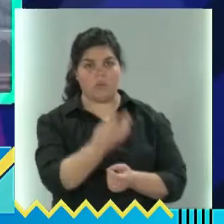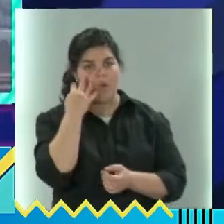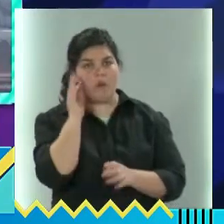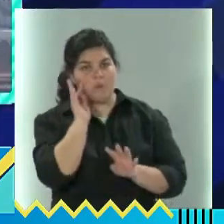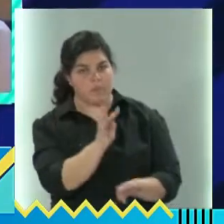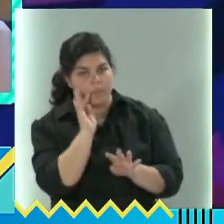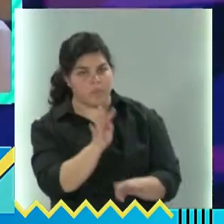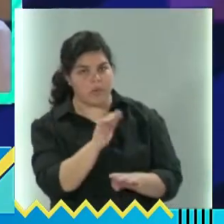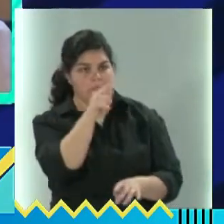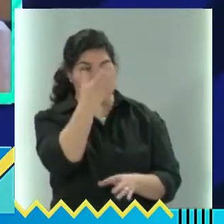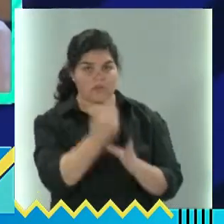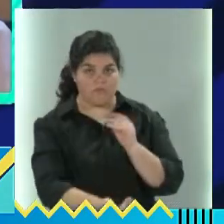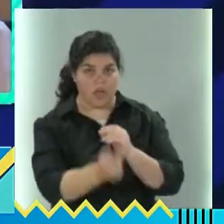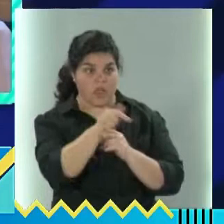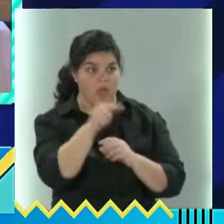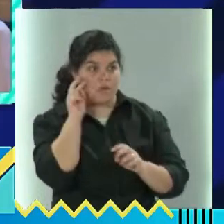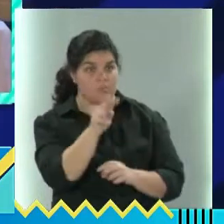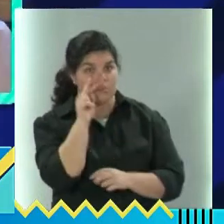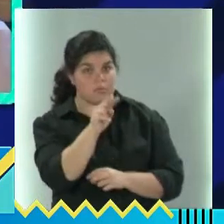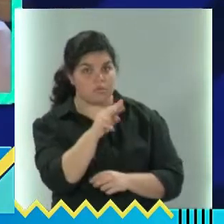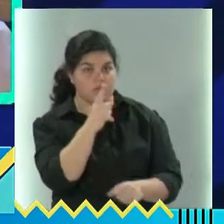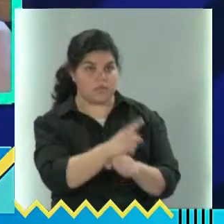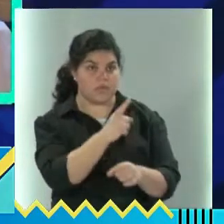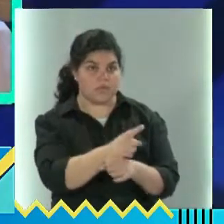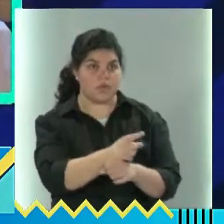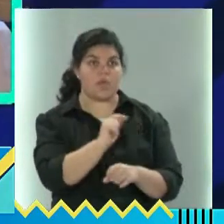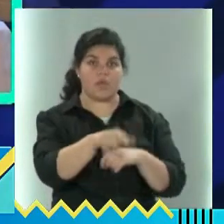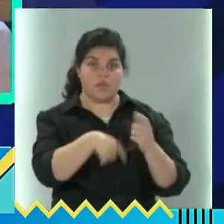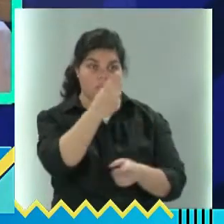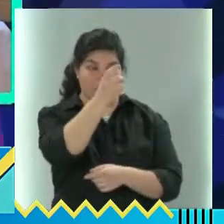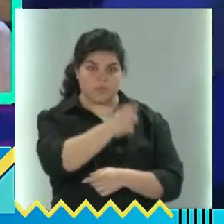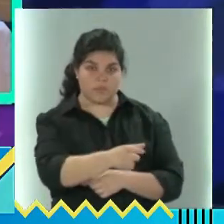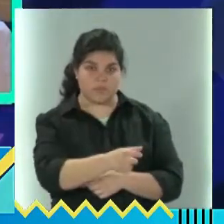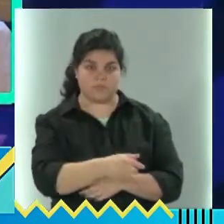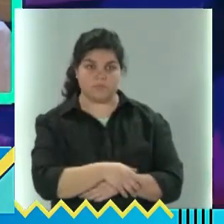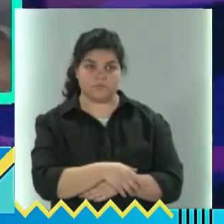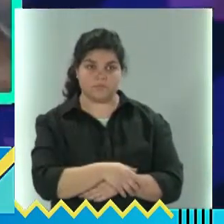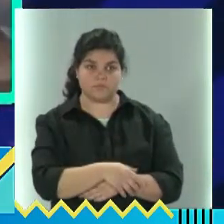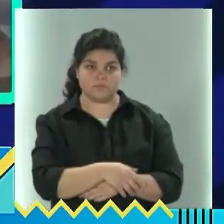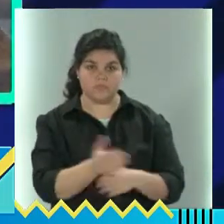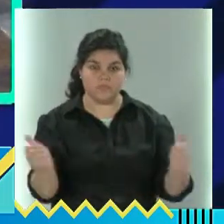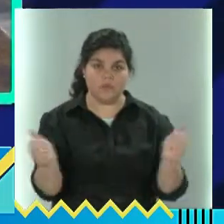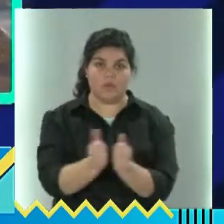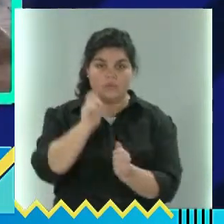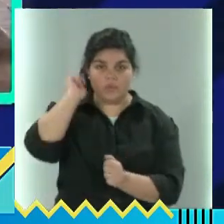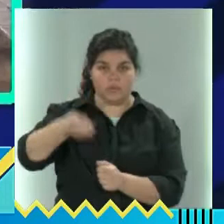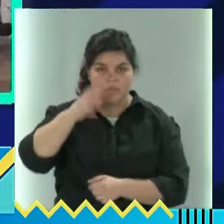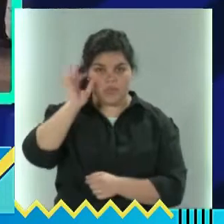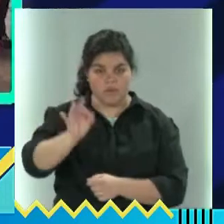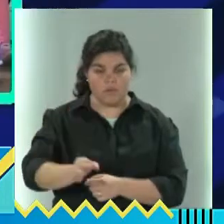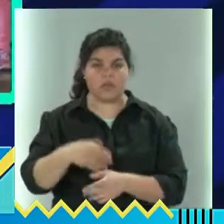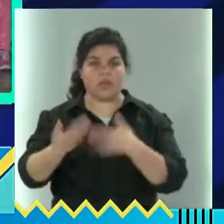quien comete esa conducta antisocial. Y él va a poder determinar también con el juez qué trabajo hacer o